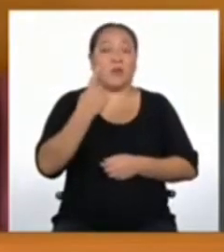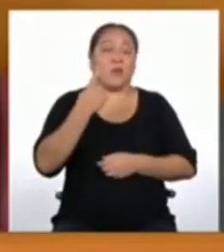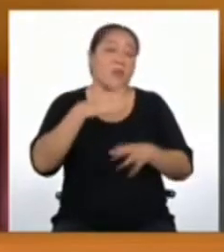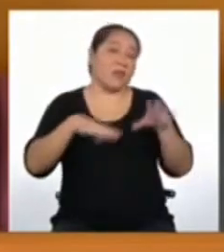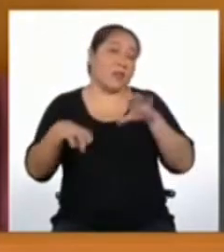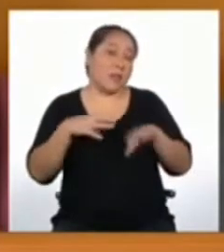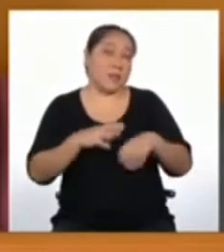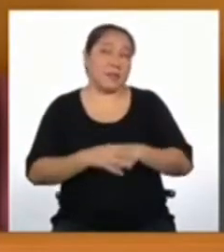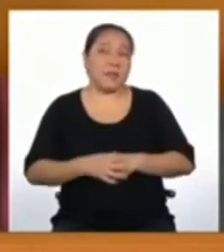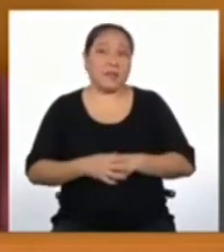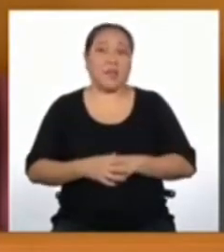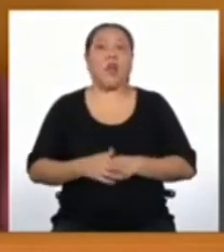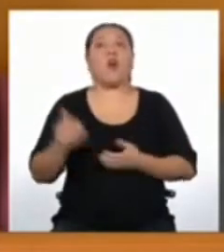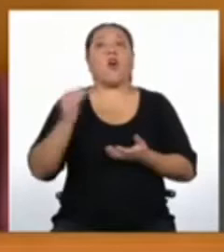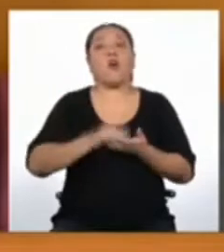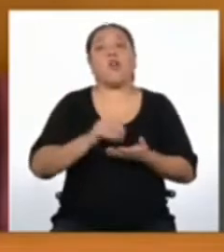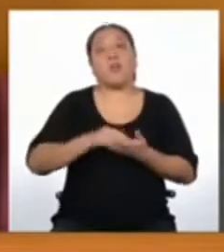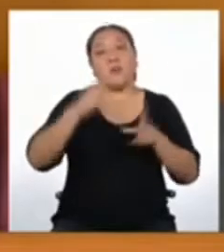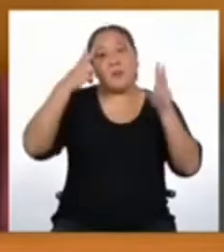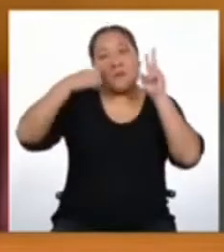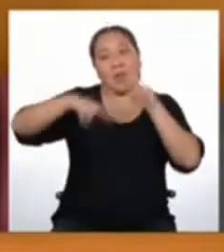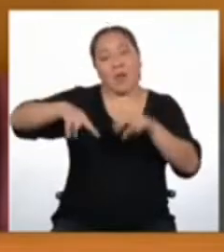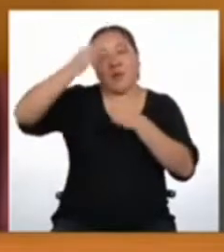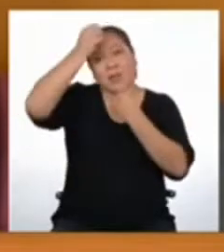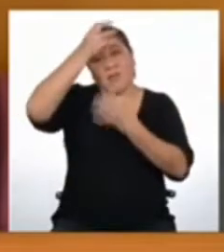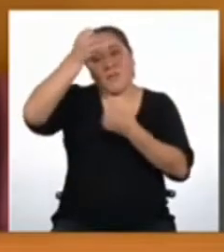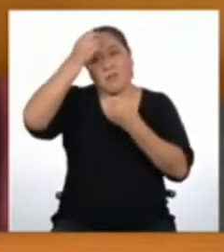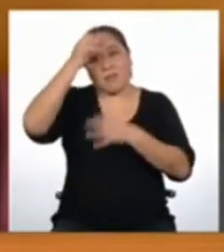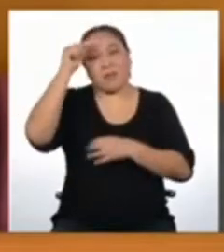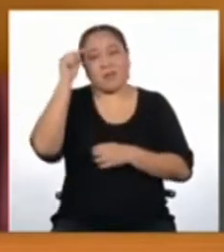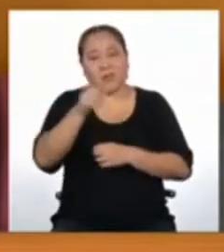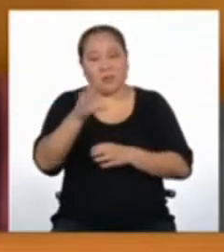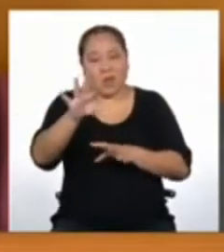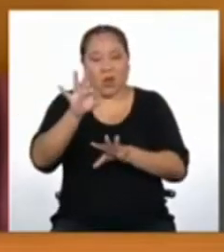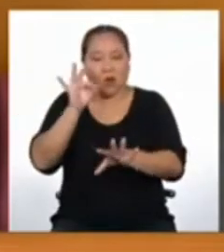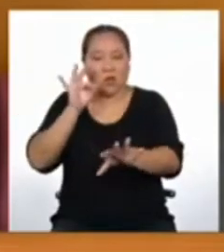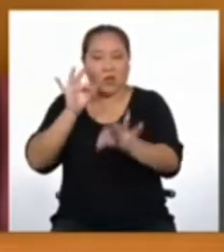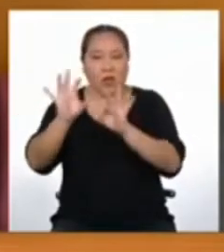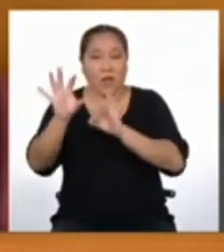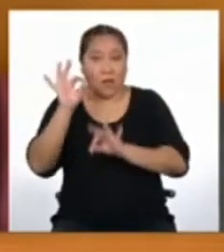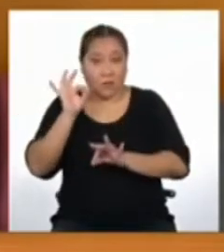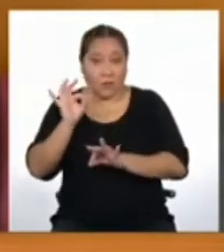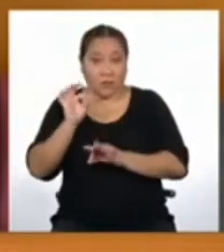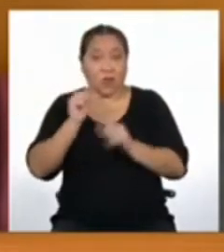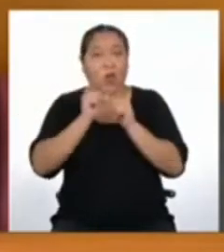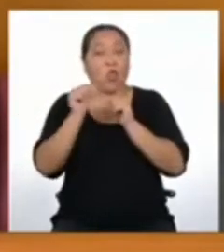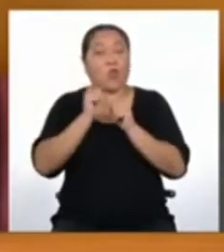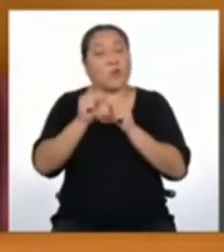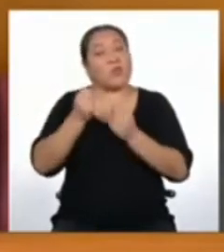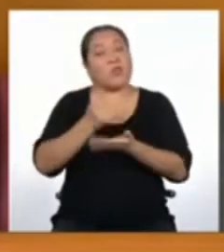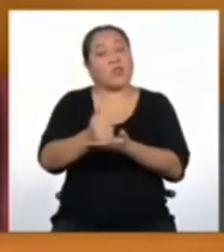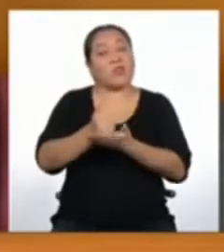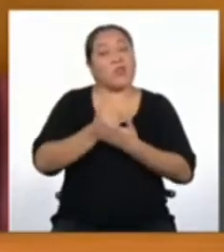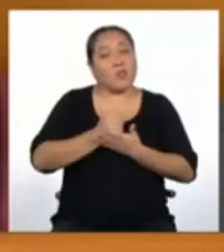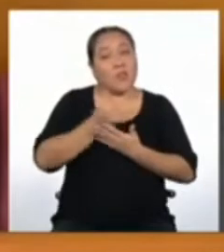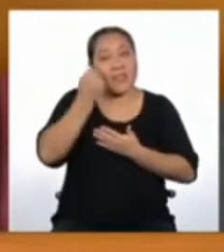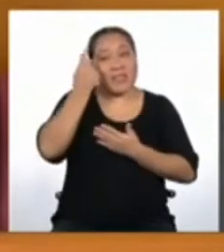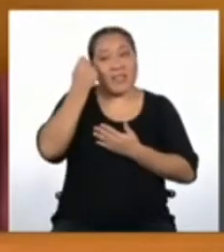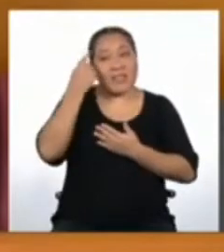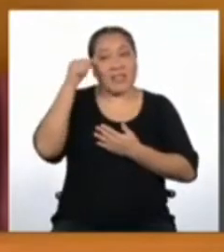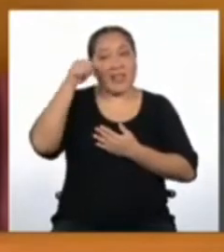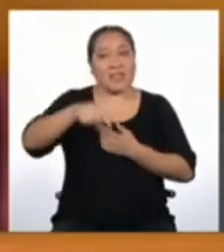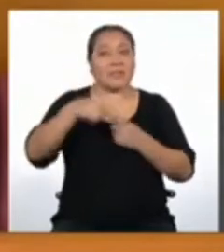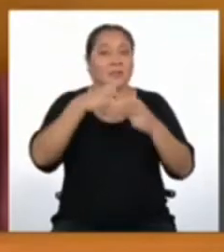que dar. Volvamos a leer la situación presentada e identifiquemos los datos que nos ayuden a comprender la